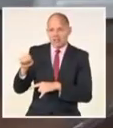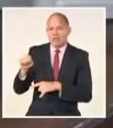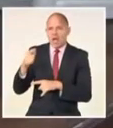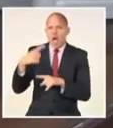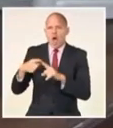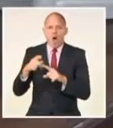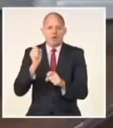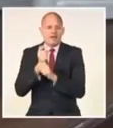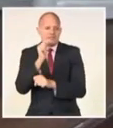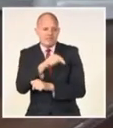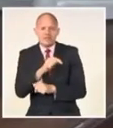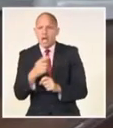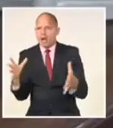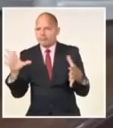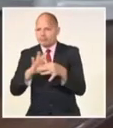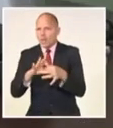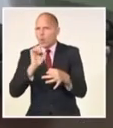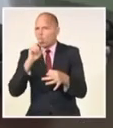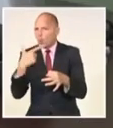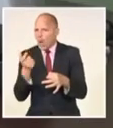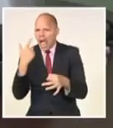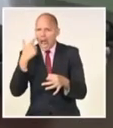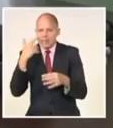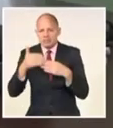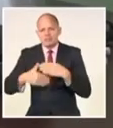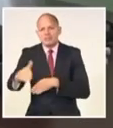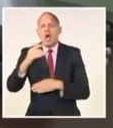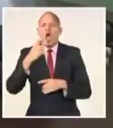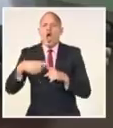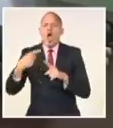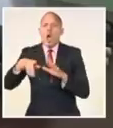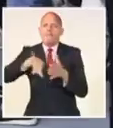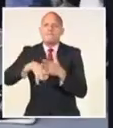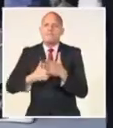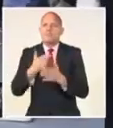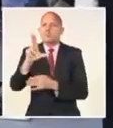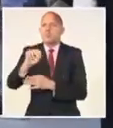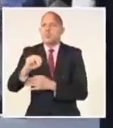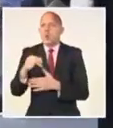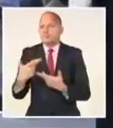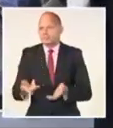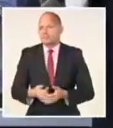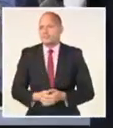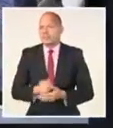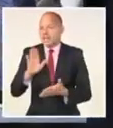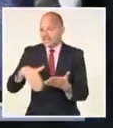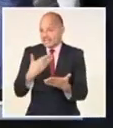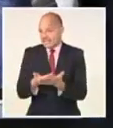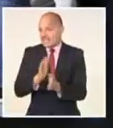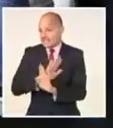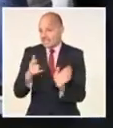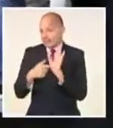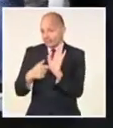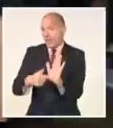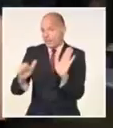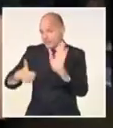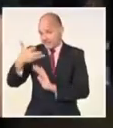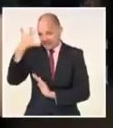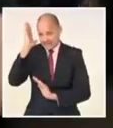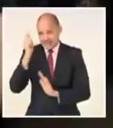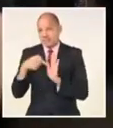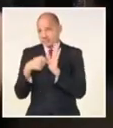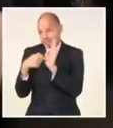industria, trabajan en 5 nuevos proyectos. Estos presentados al presidente de la